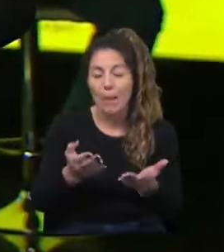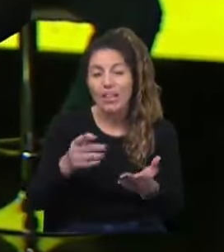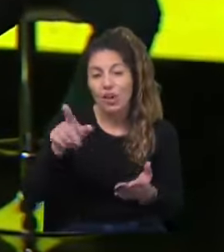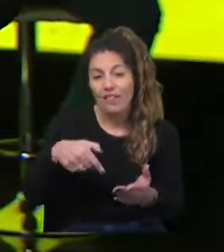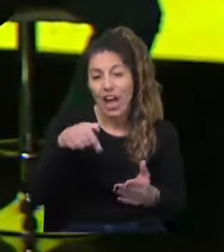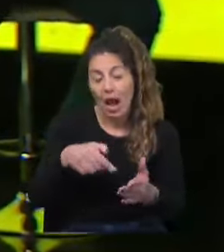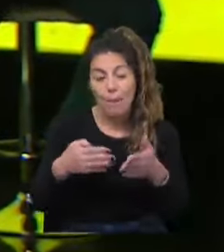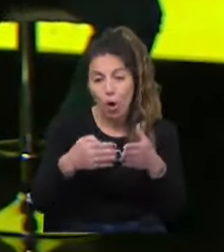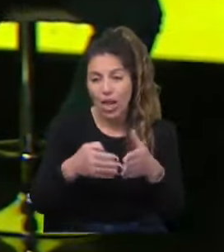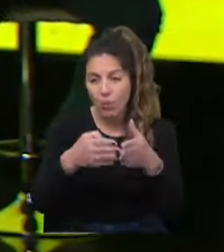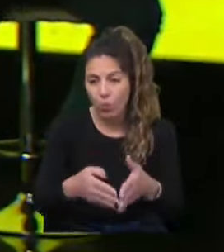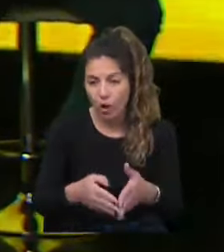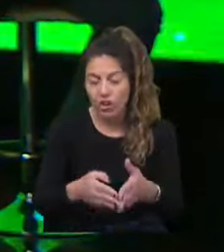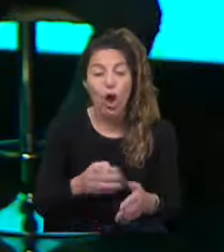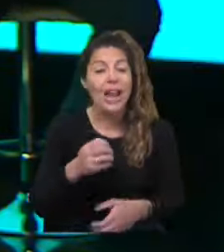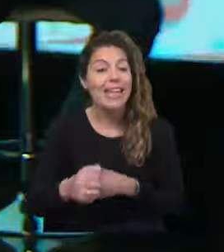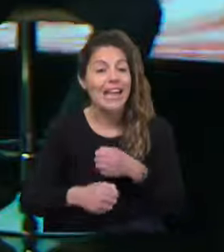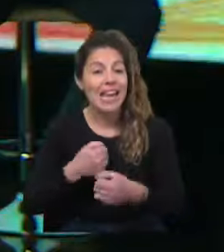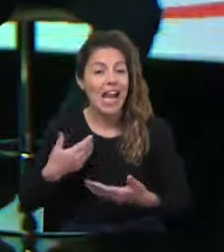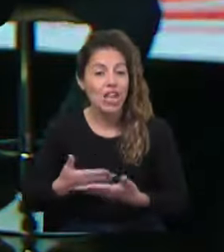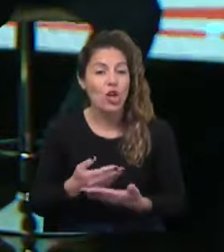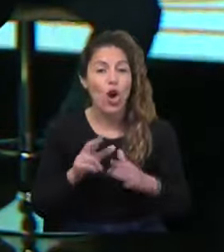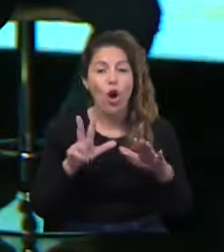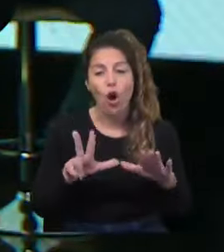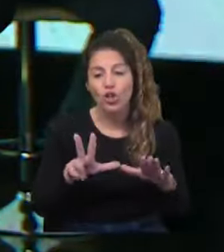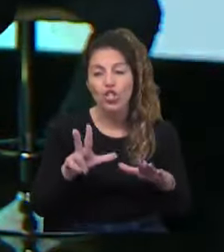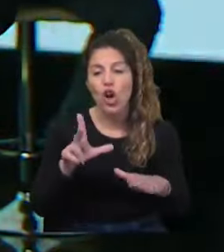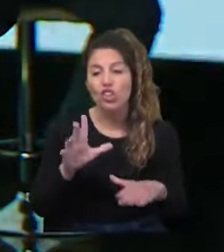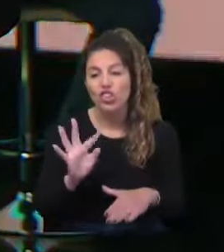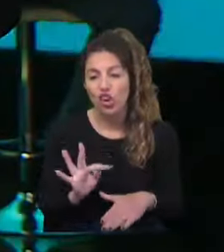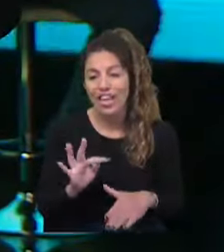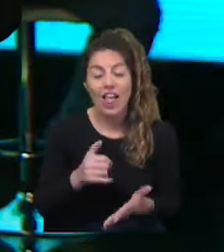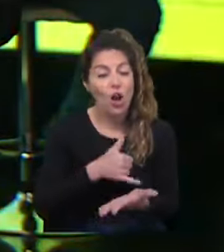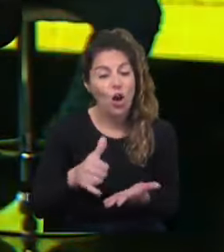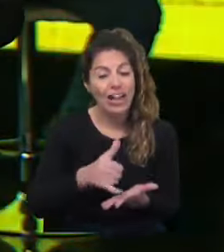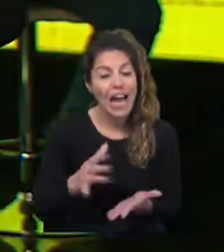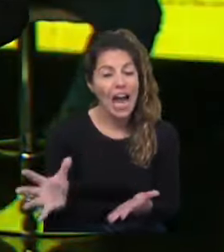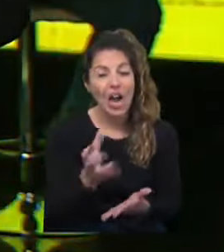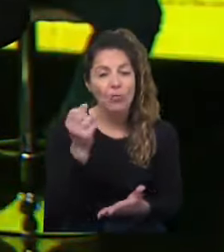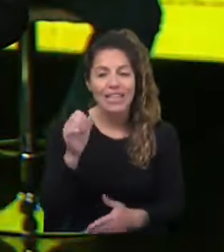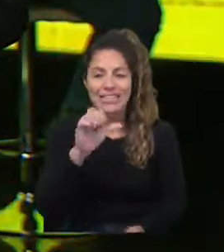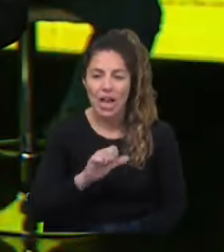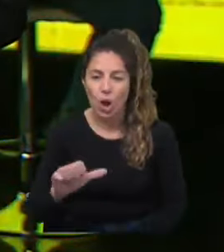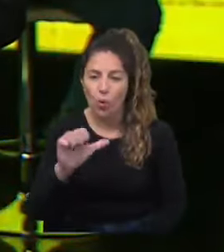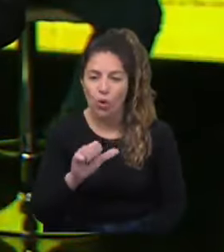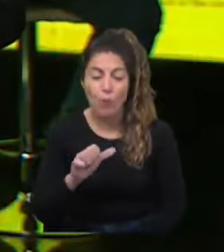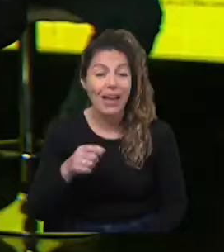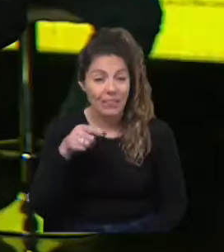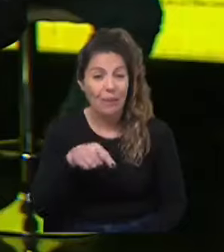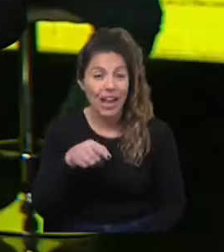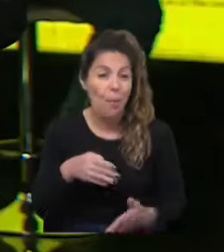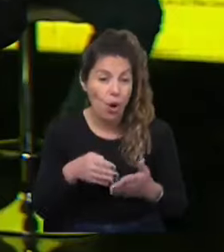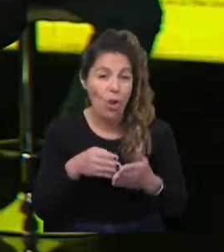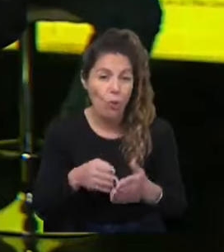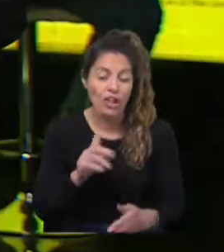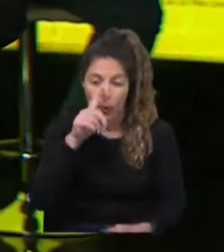por nuestro puerto. En lo que va del año, casi 8 toneladas de cocaína fueron incautadas en Europa y habían pasado justamente por el puerto de Montevideo.